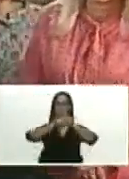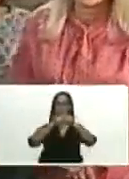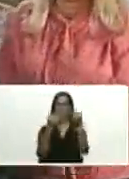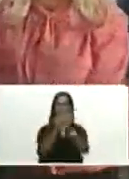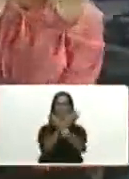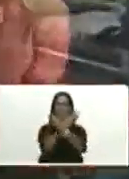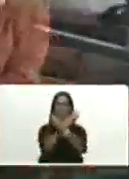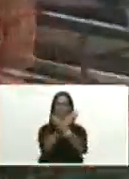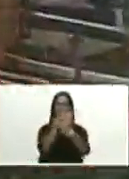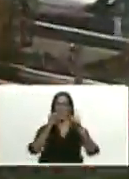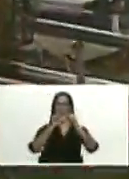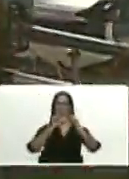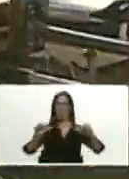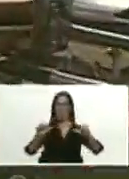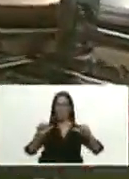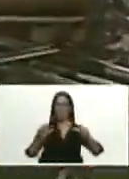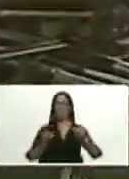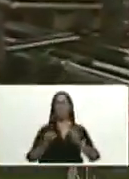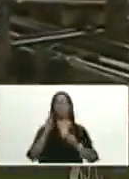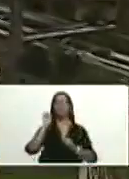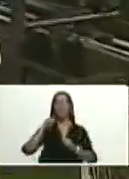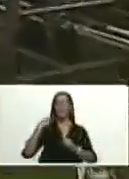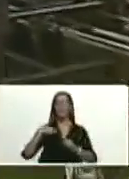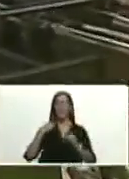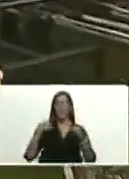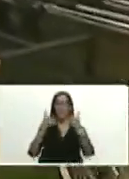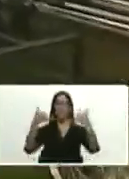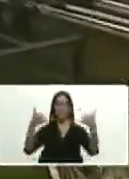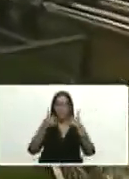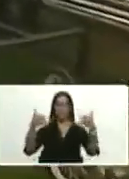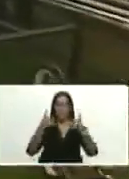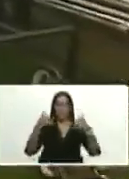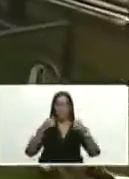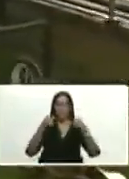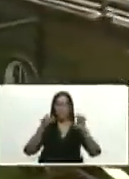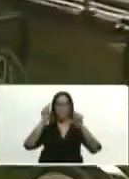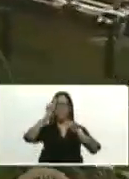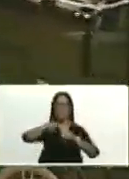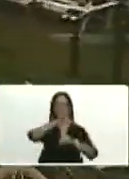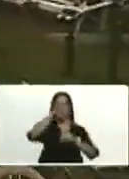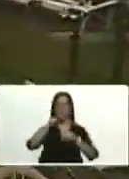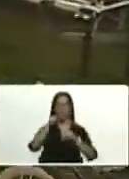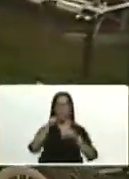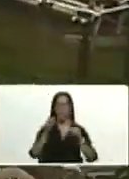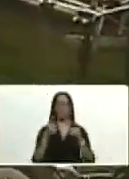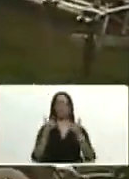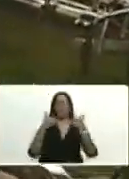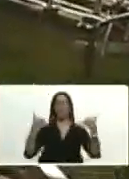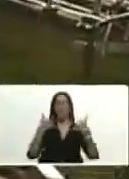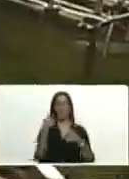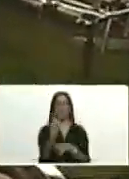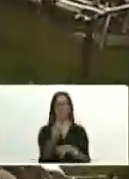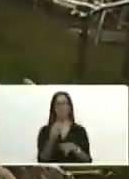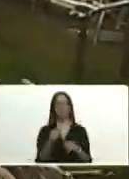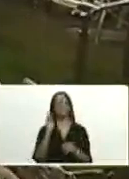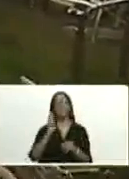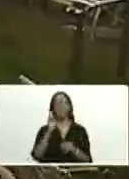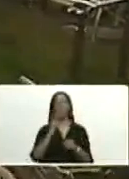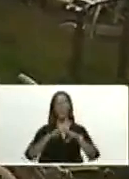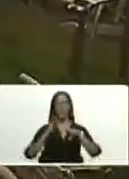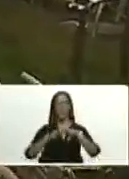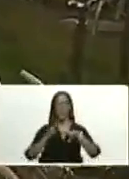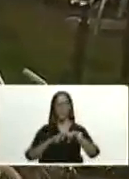fractura tenemos Los tutores lineales tutores circulares uso ortopédico infantil y